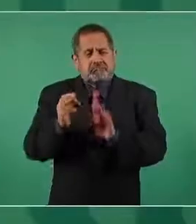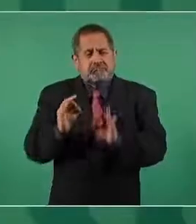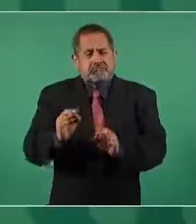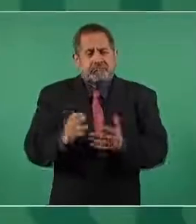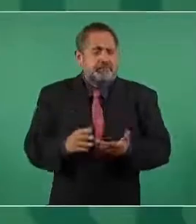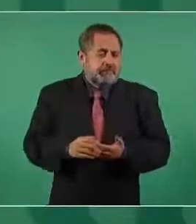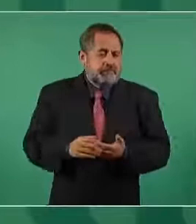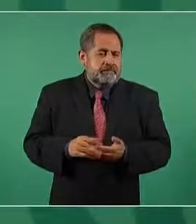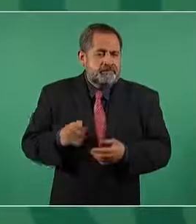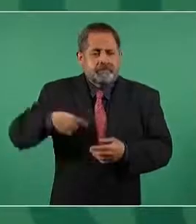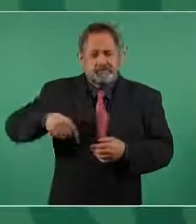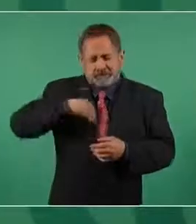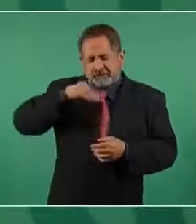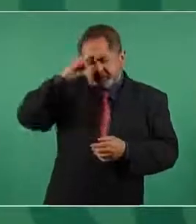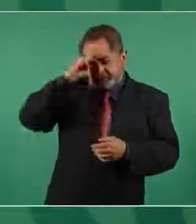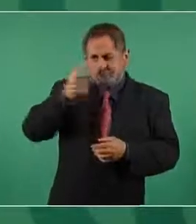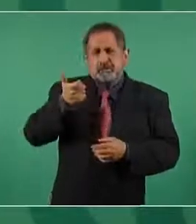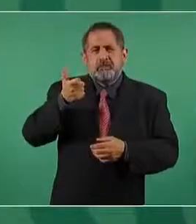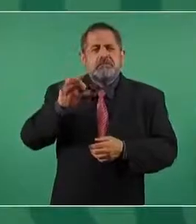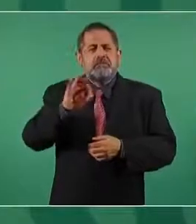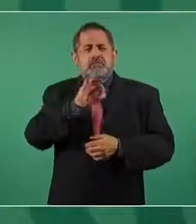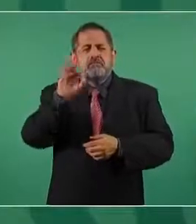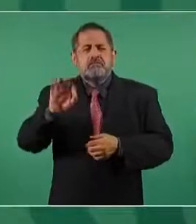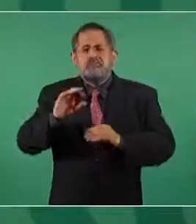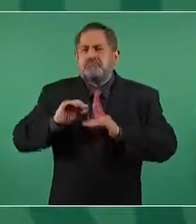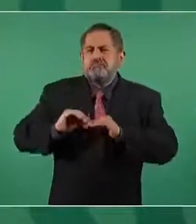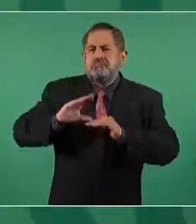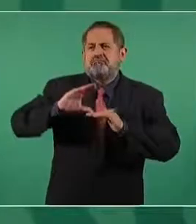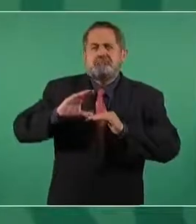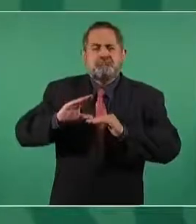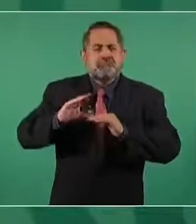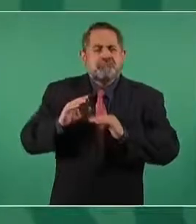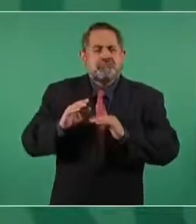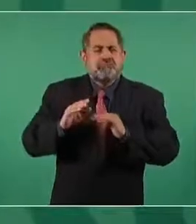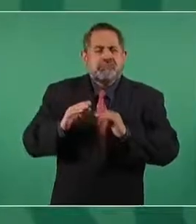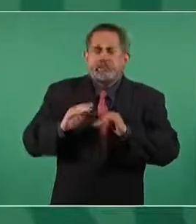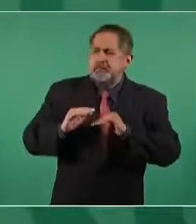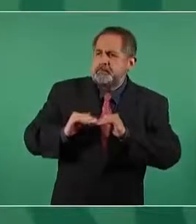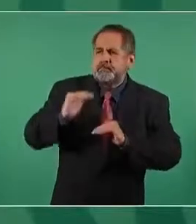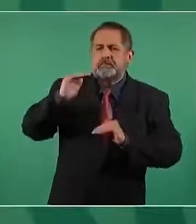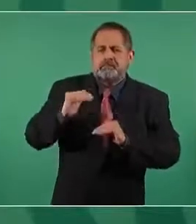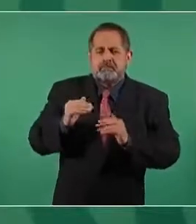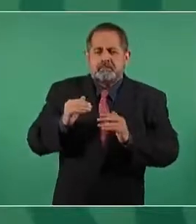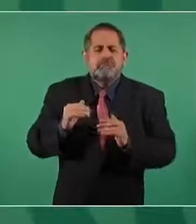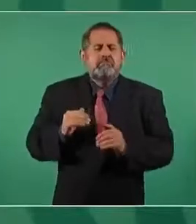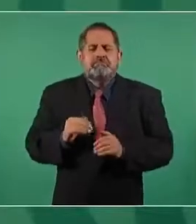los pronósticos de crecimiento se van a cumplir.